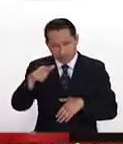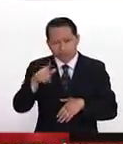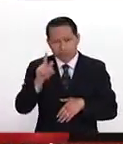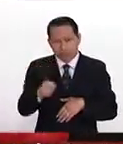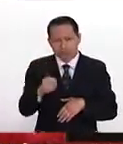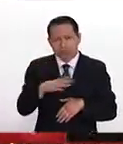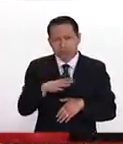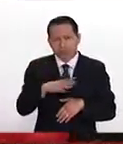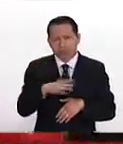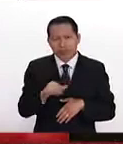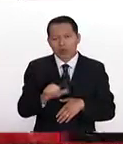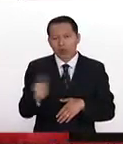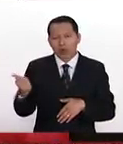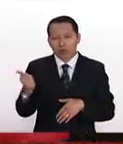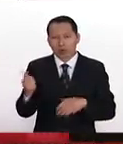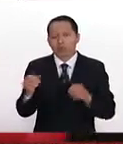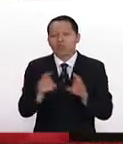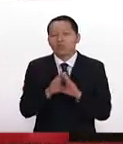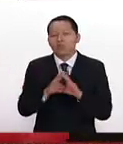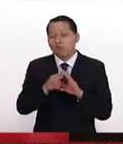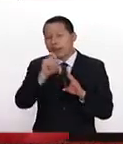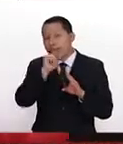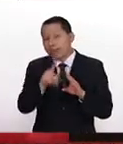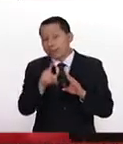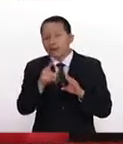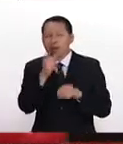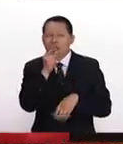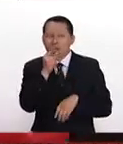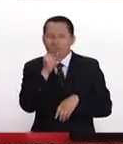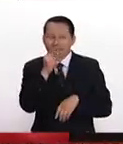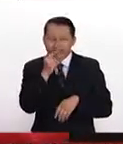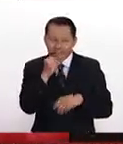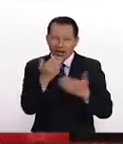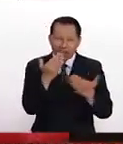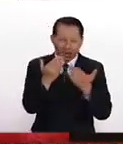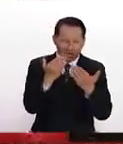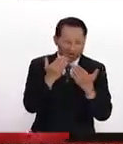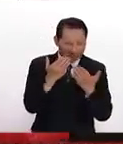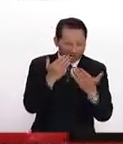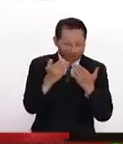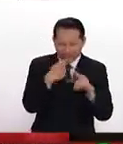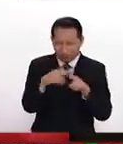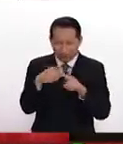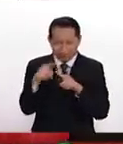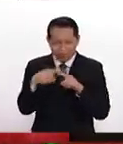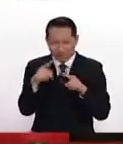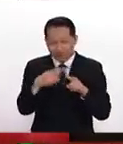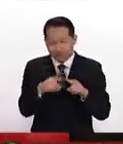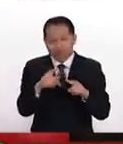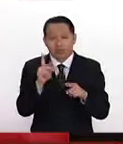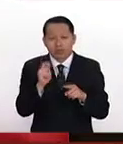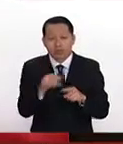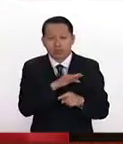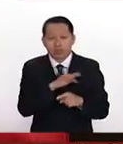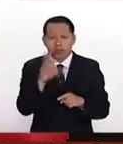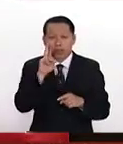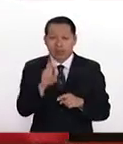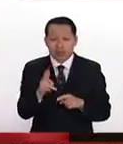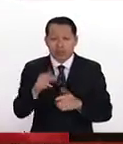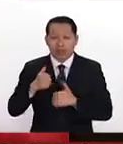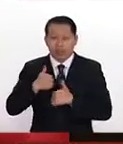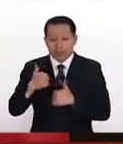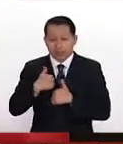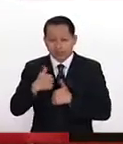comparamos con otras fuerzas públicas que es ahí donde yo creo que viene el dato pues uno puede verlo bien para el ejército